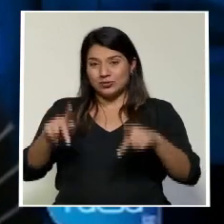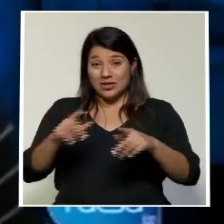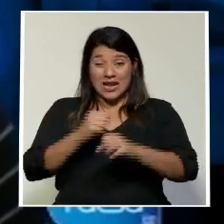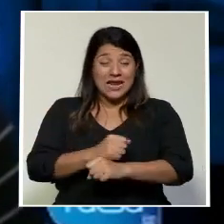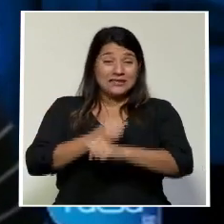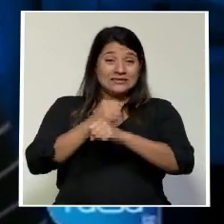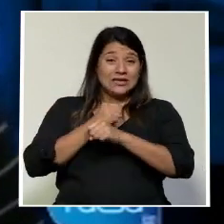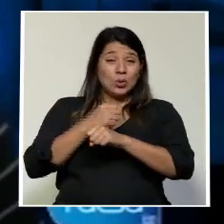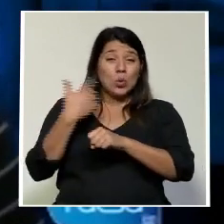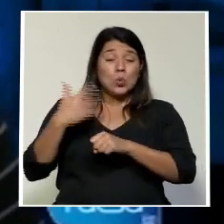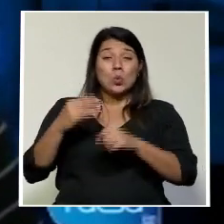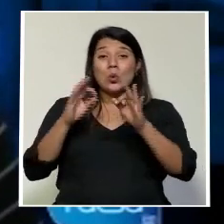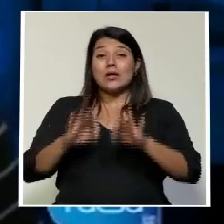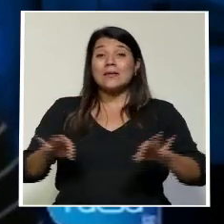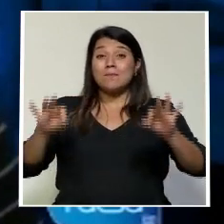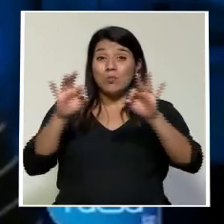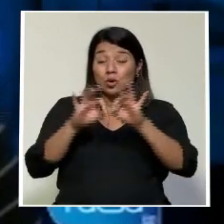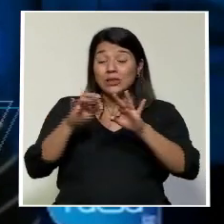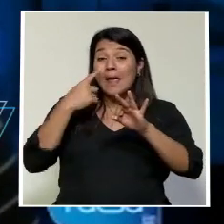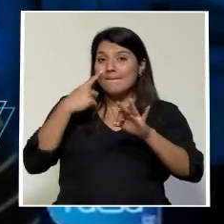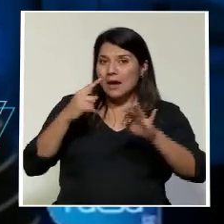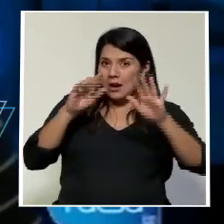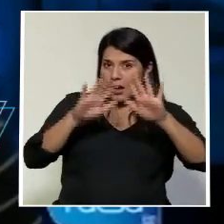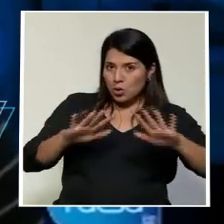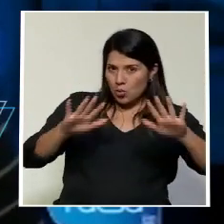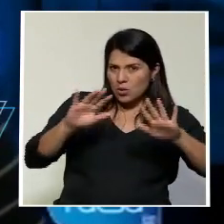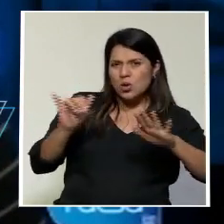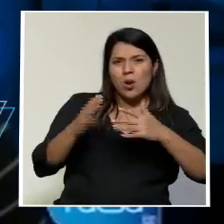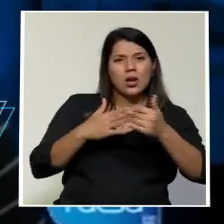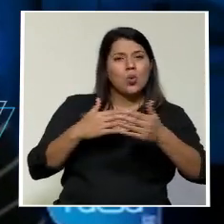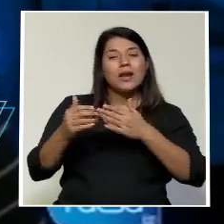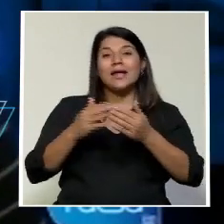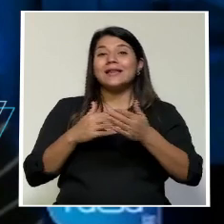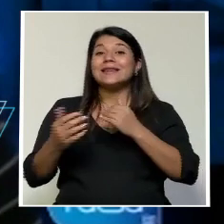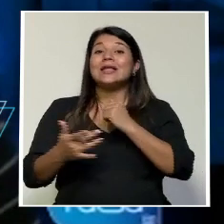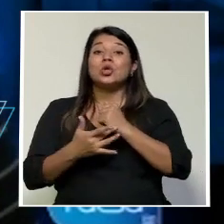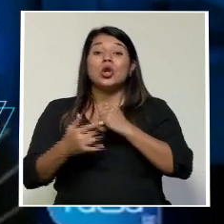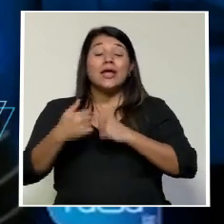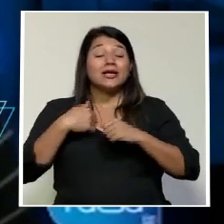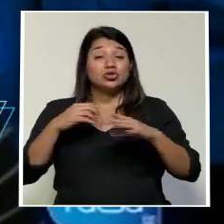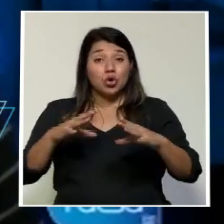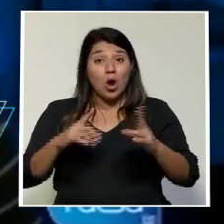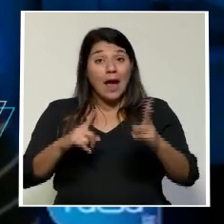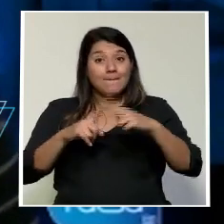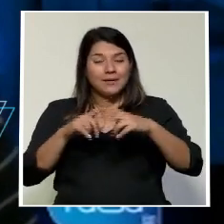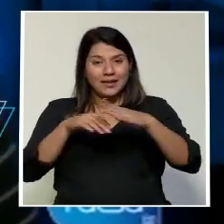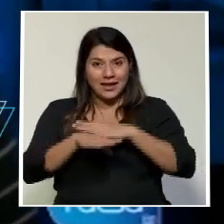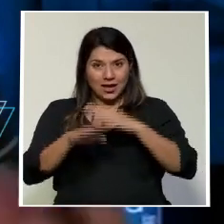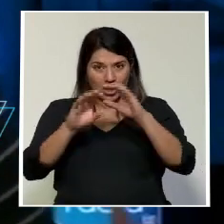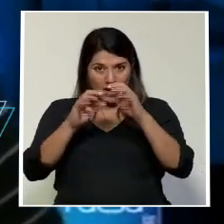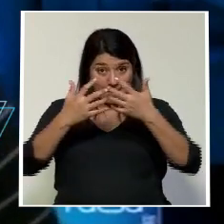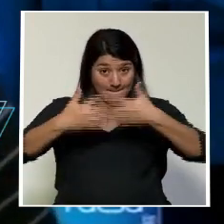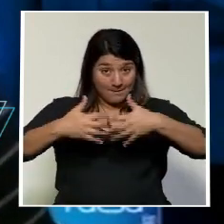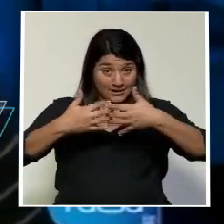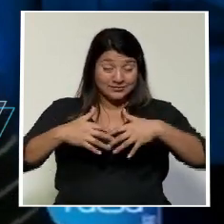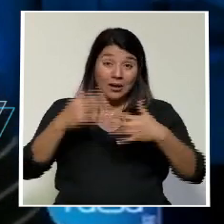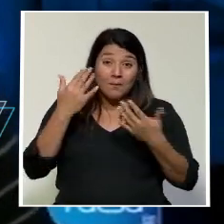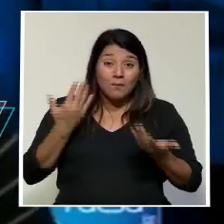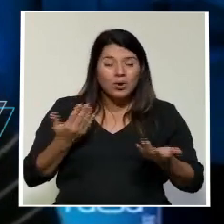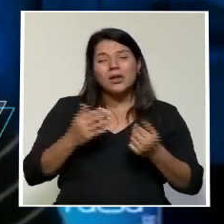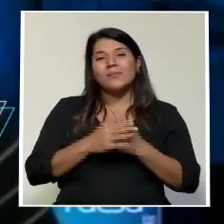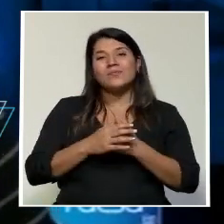fundamental no solo en nube sino en cualquier tipo de tecnología que yo adopte dentro de una organización porque de ella dependen o se